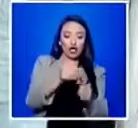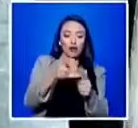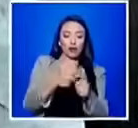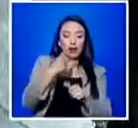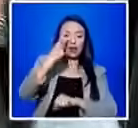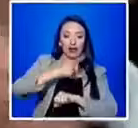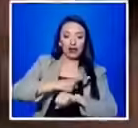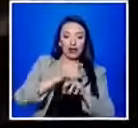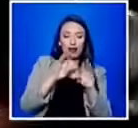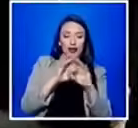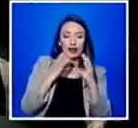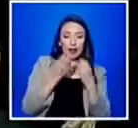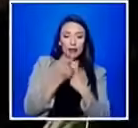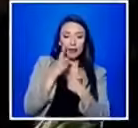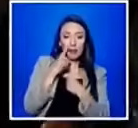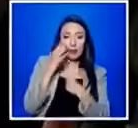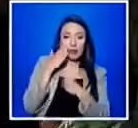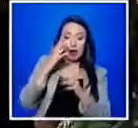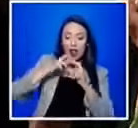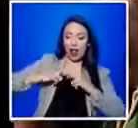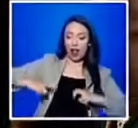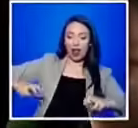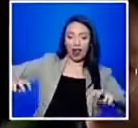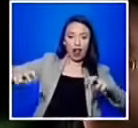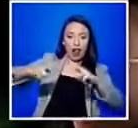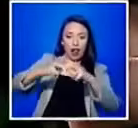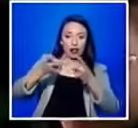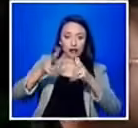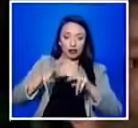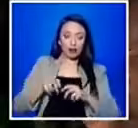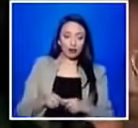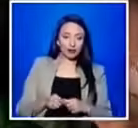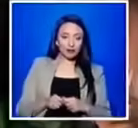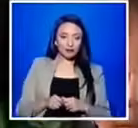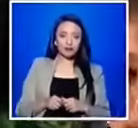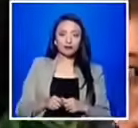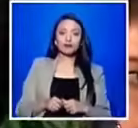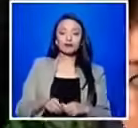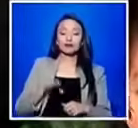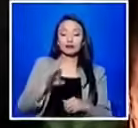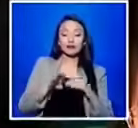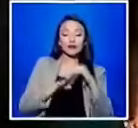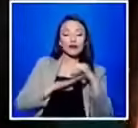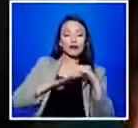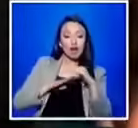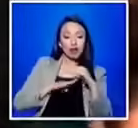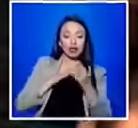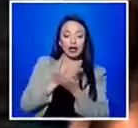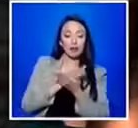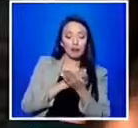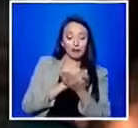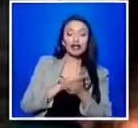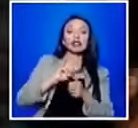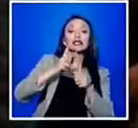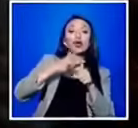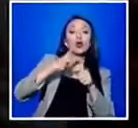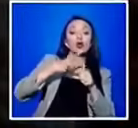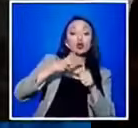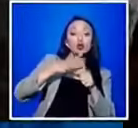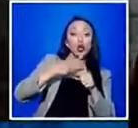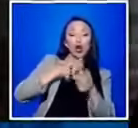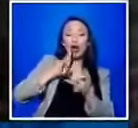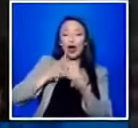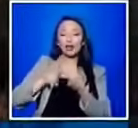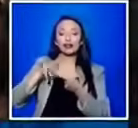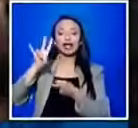día de labores, en este primer día de clases. Claro, es básica elemental, básica media, de segundo a séptimo de